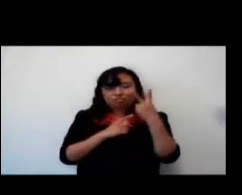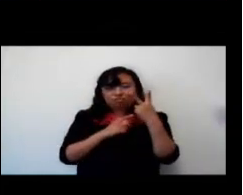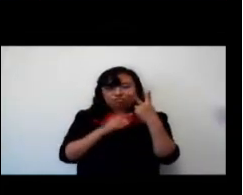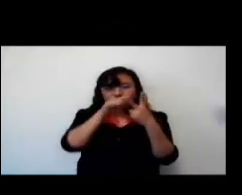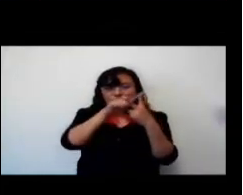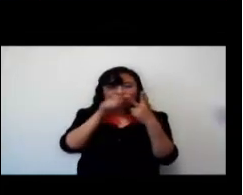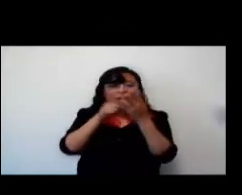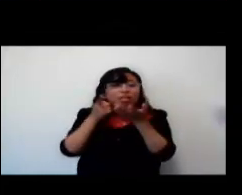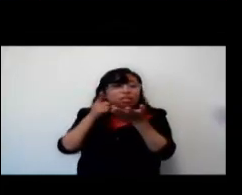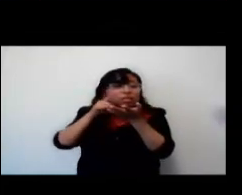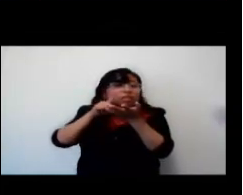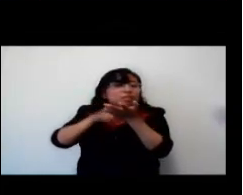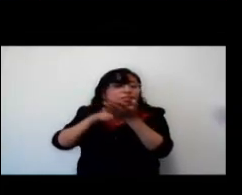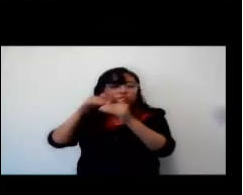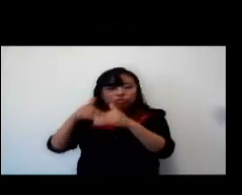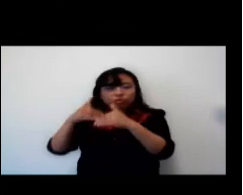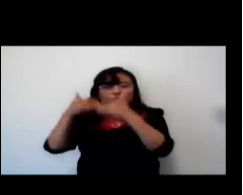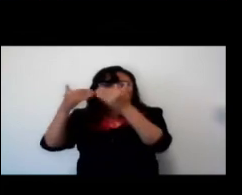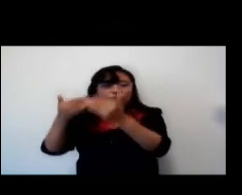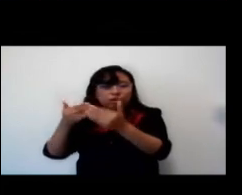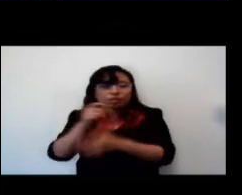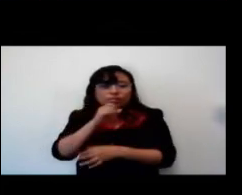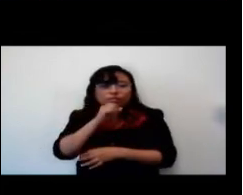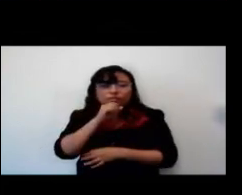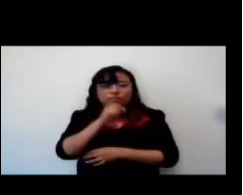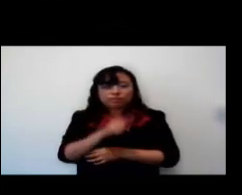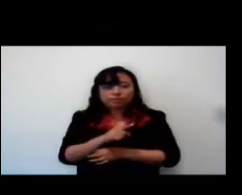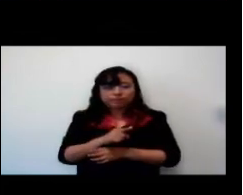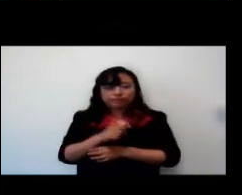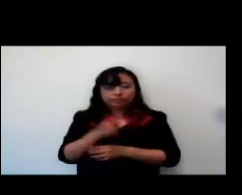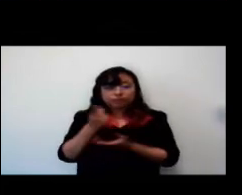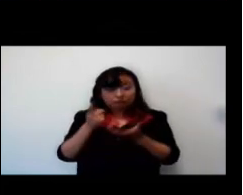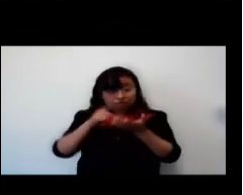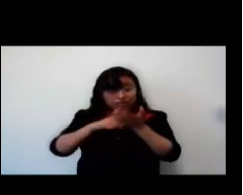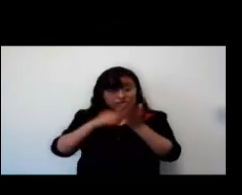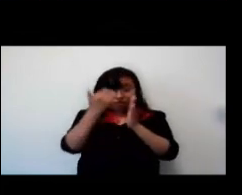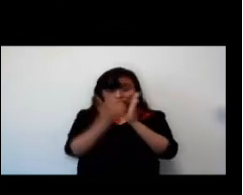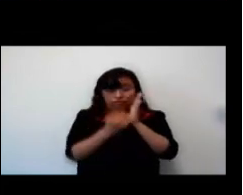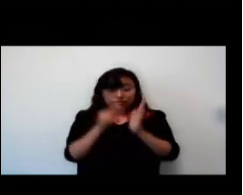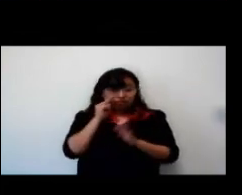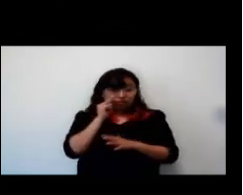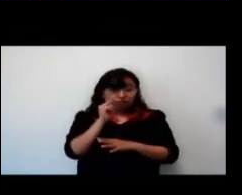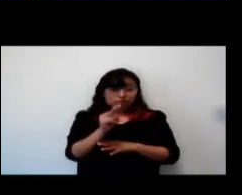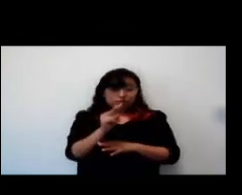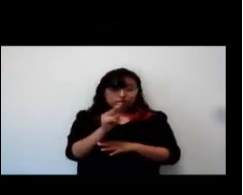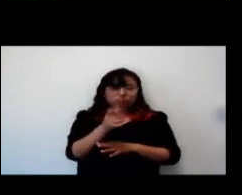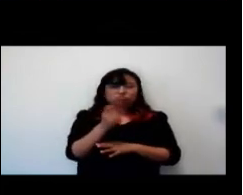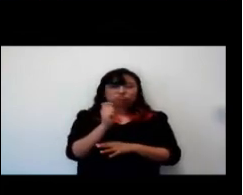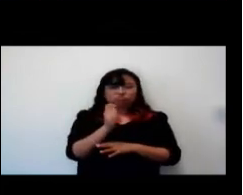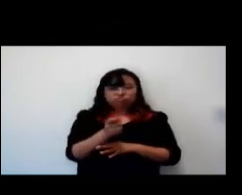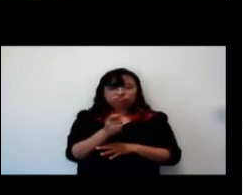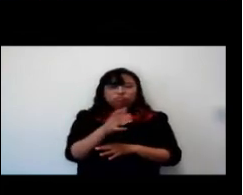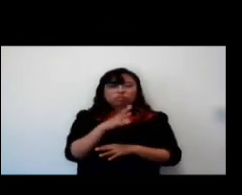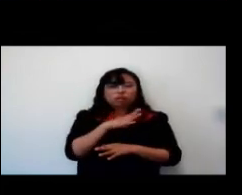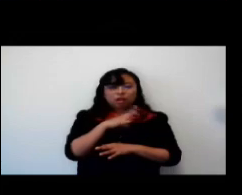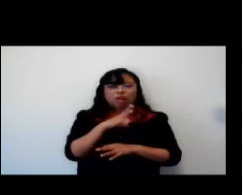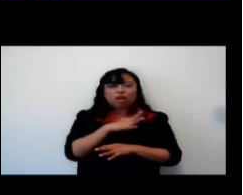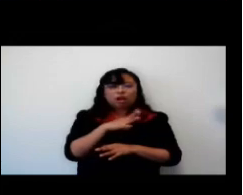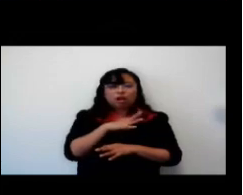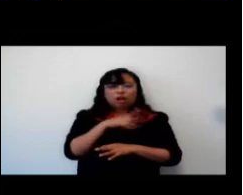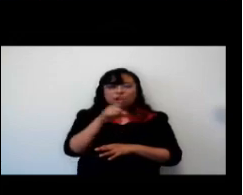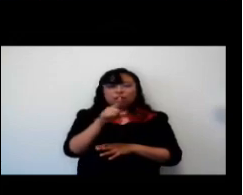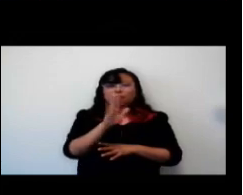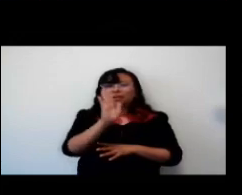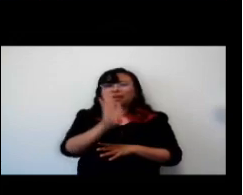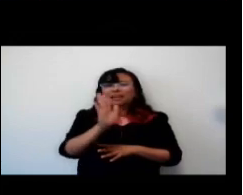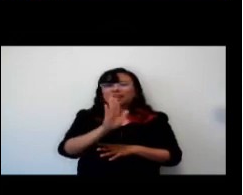el externo. El interno, que es el que vemos aquí abajo de la pantalla, es un dispositivo que va a tener un imán y